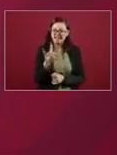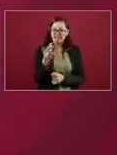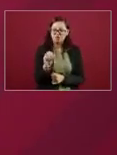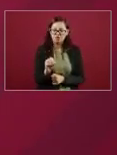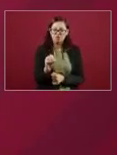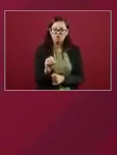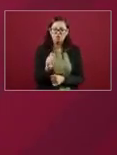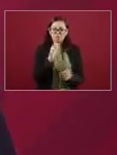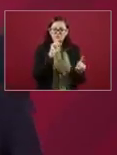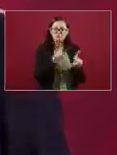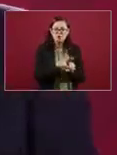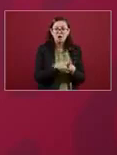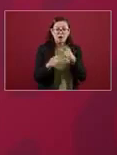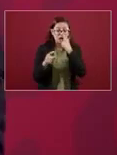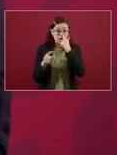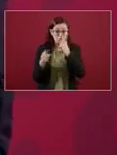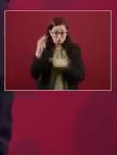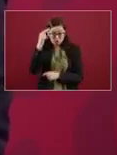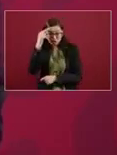no.